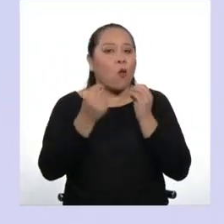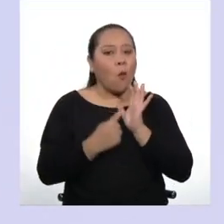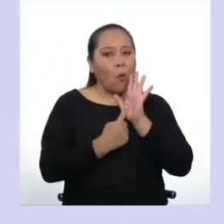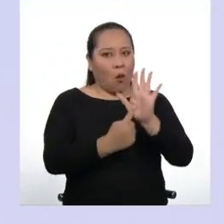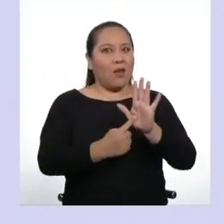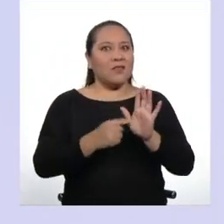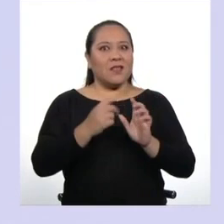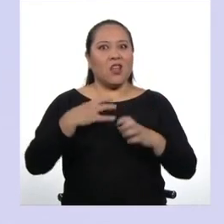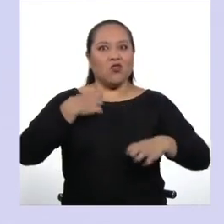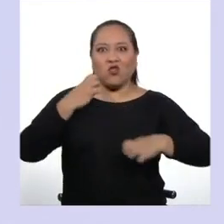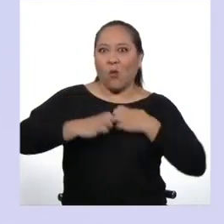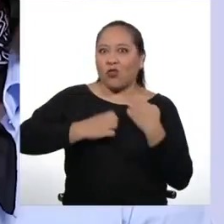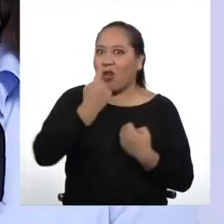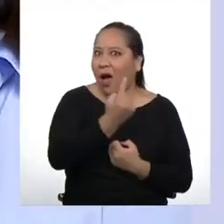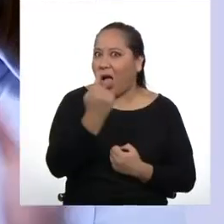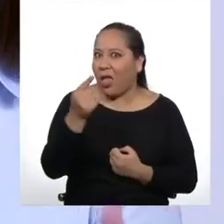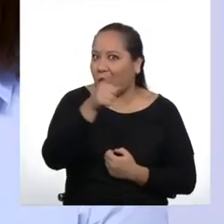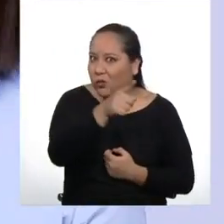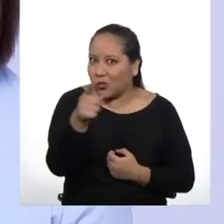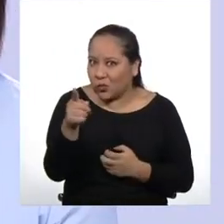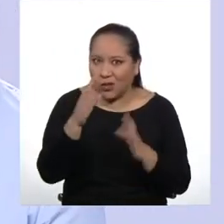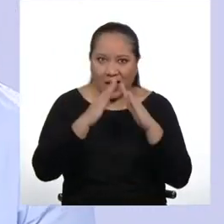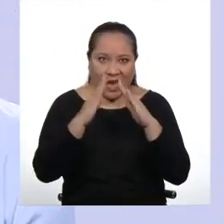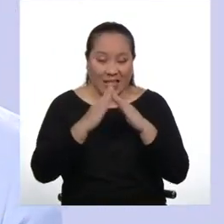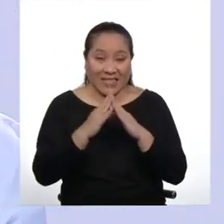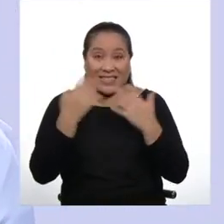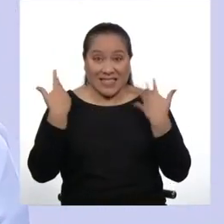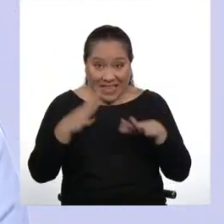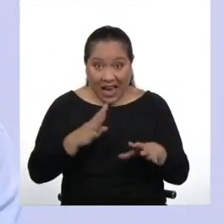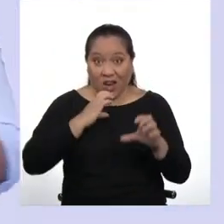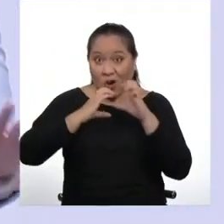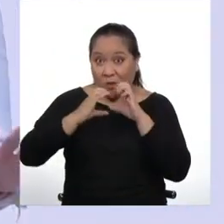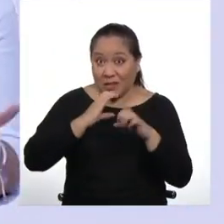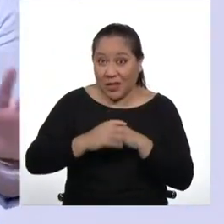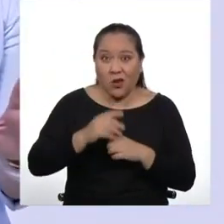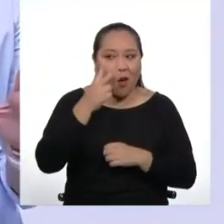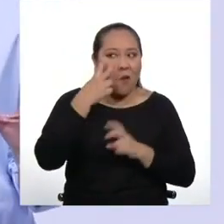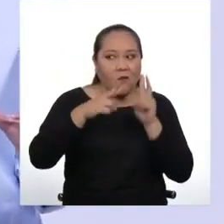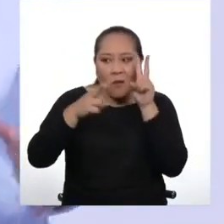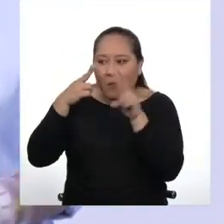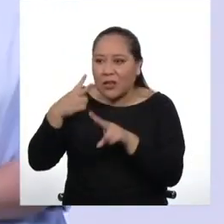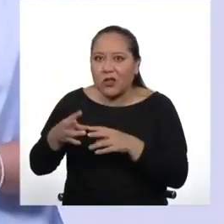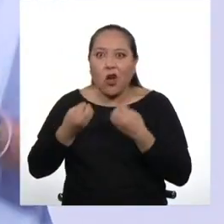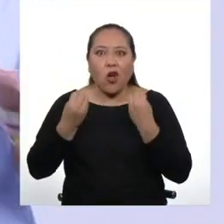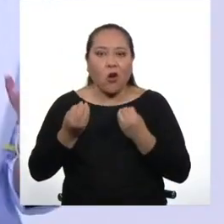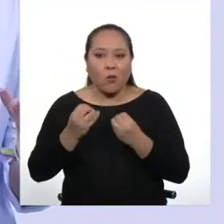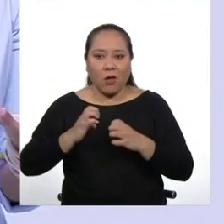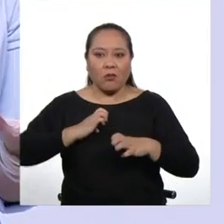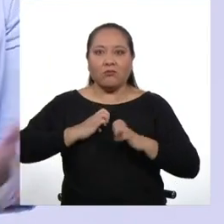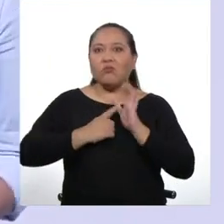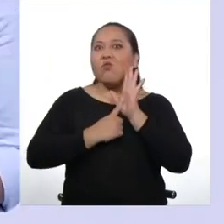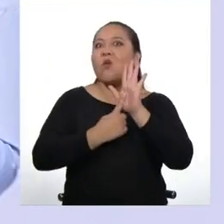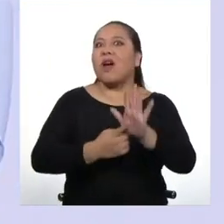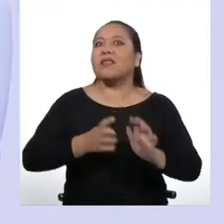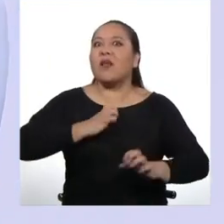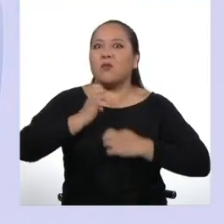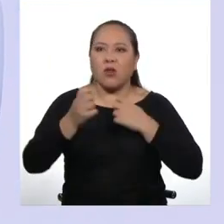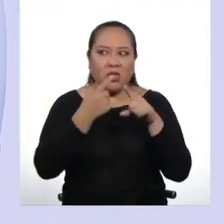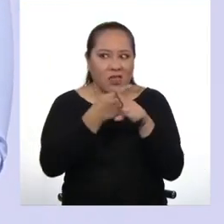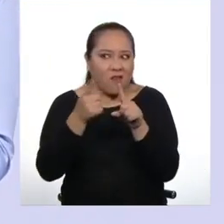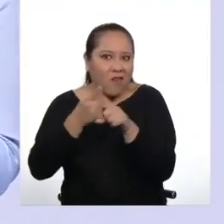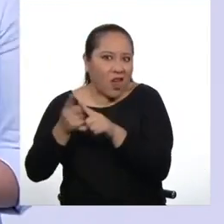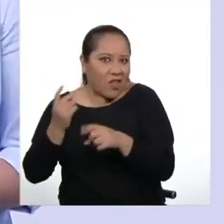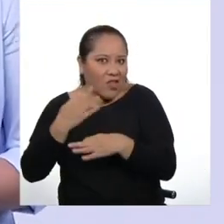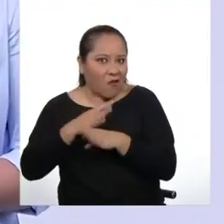sus emociones cada uno en su casa. Si ha sido así, se han dado cuenta que todos expresamos las emociones de maneras distintas y que ante